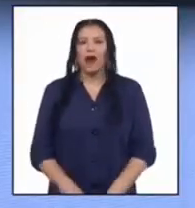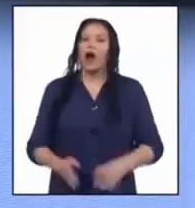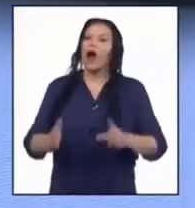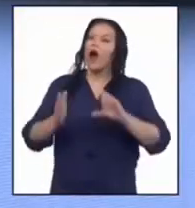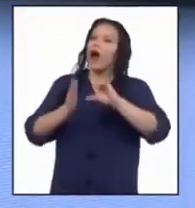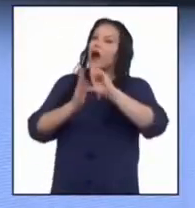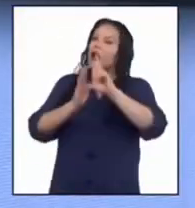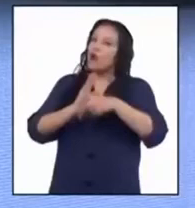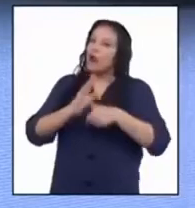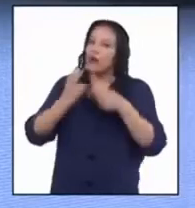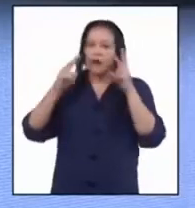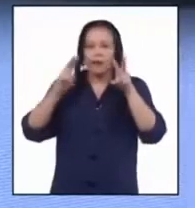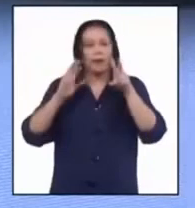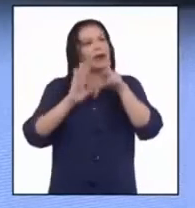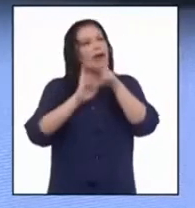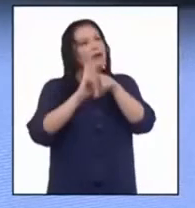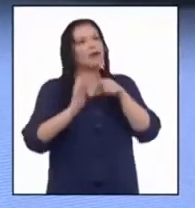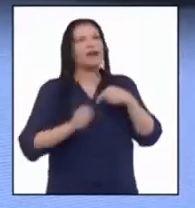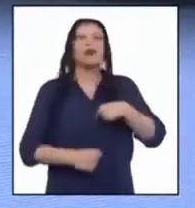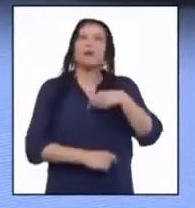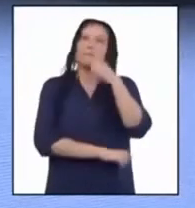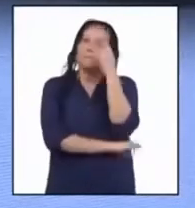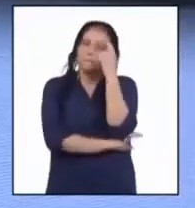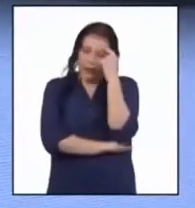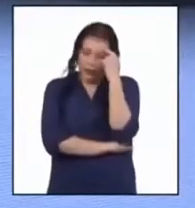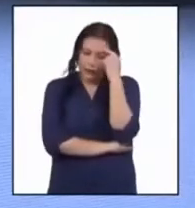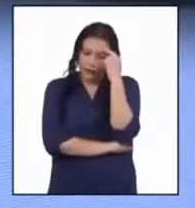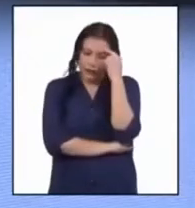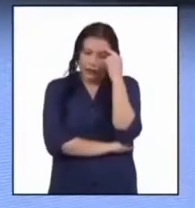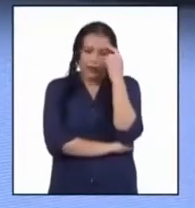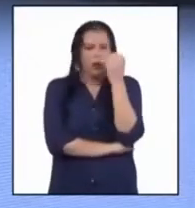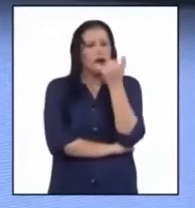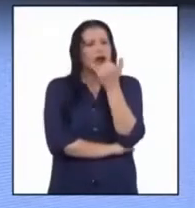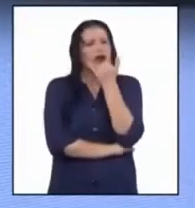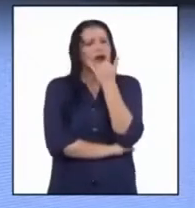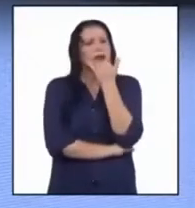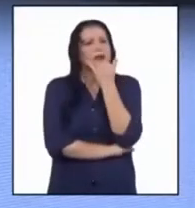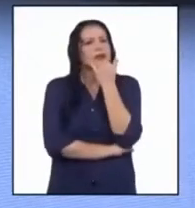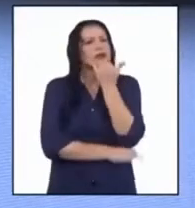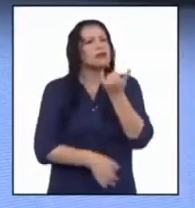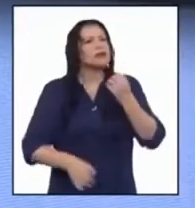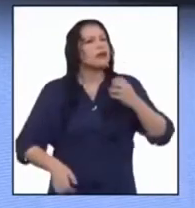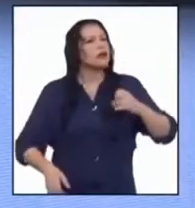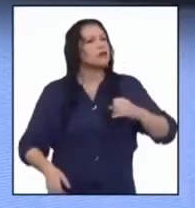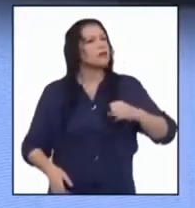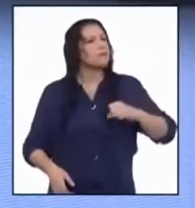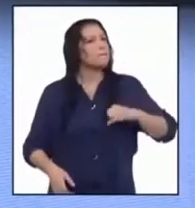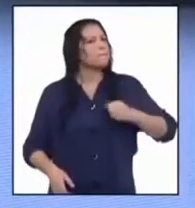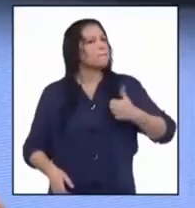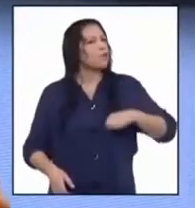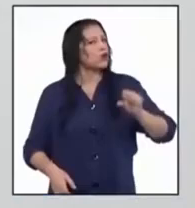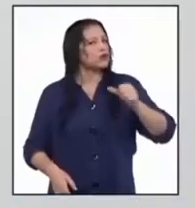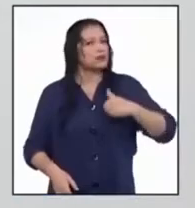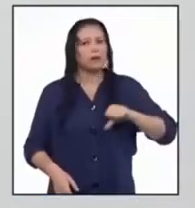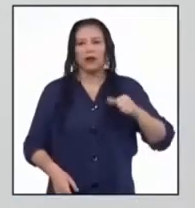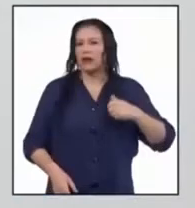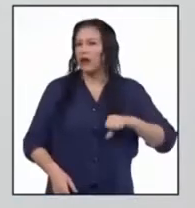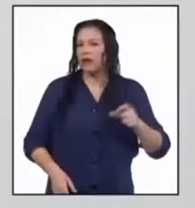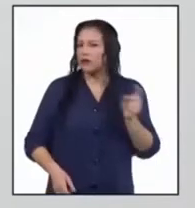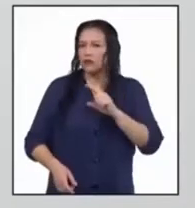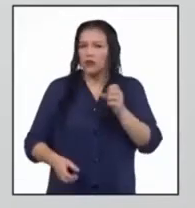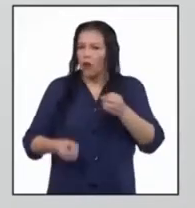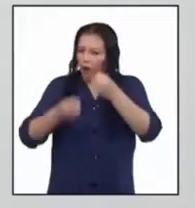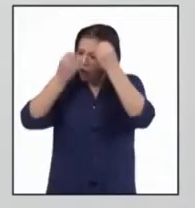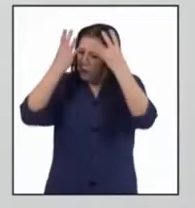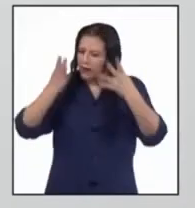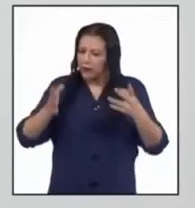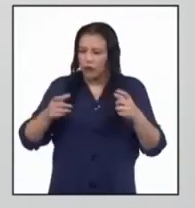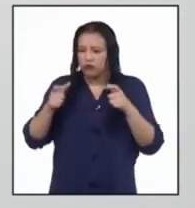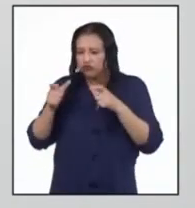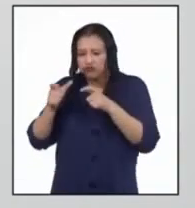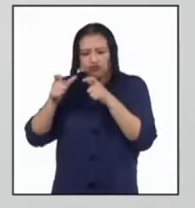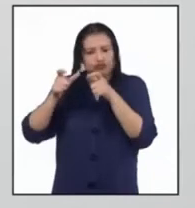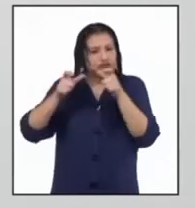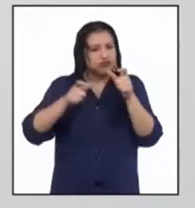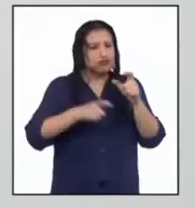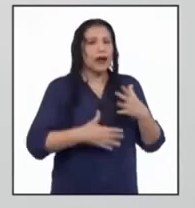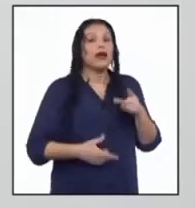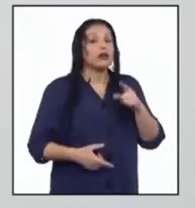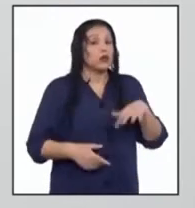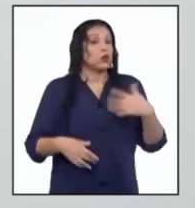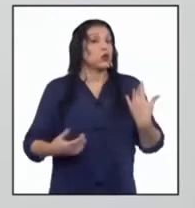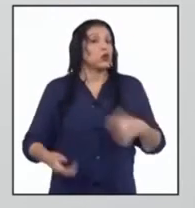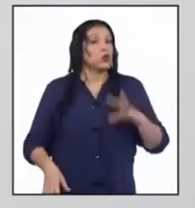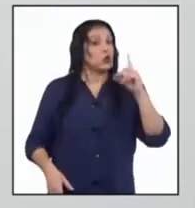Luego de ver el video me quedo pensando, ¿qué pasaría si los municipios no cumplieran con fiscalizar? Eso sería bien